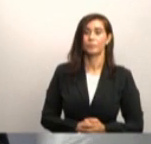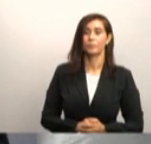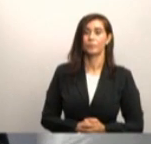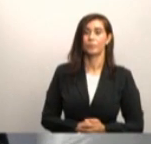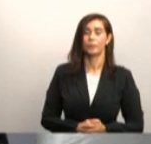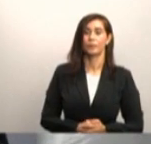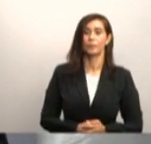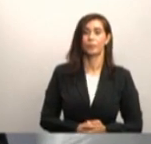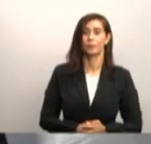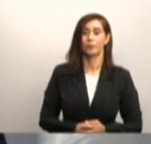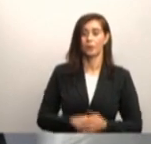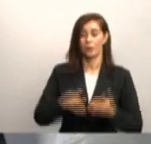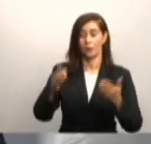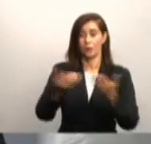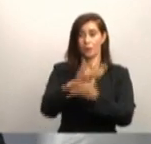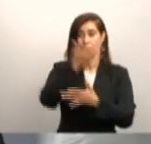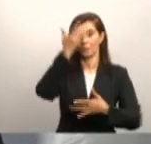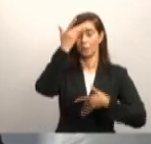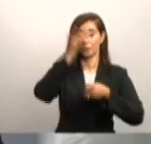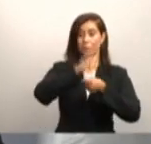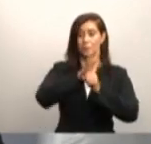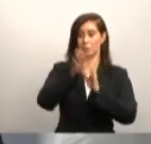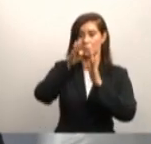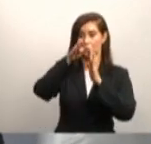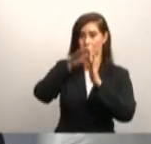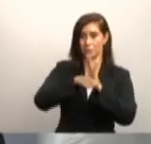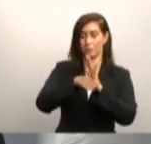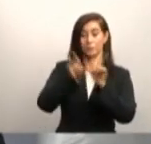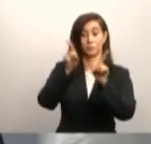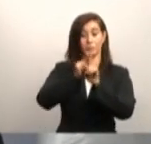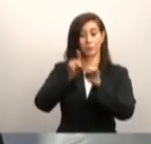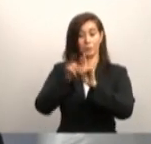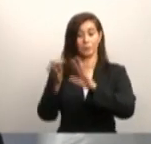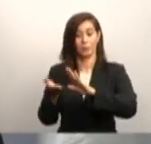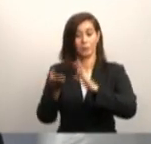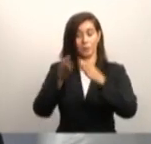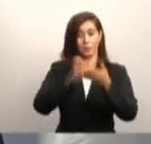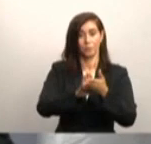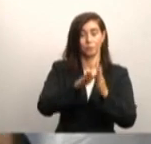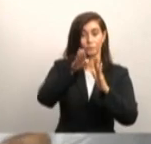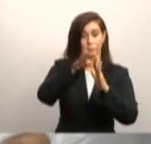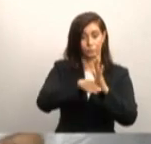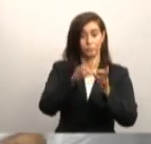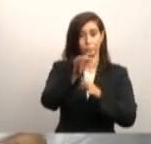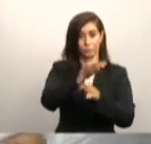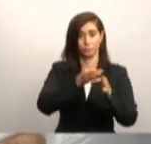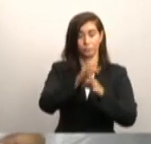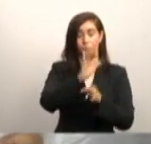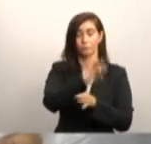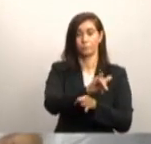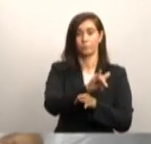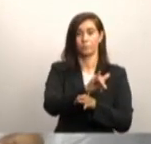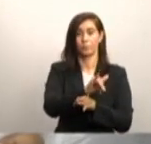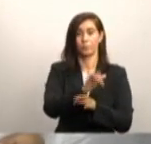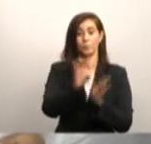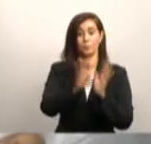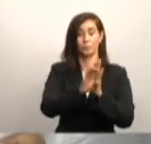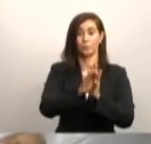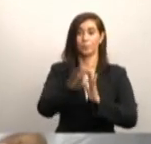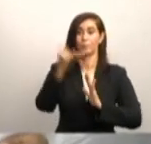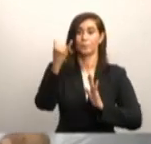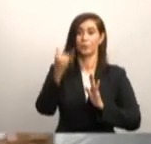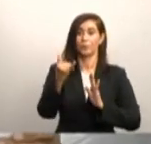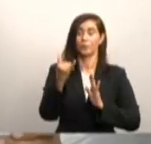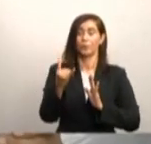nuevos casos, sino también de los fallecimientos dentro de la provincia, que en el día de hoy